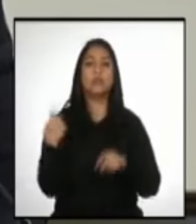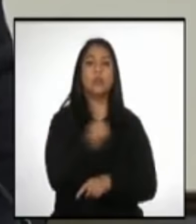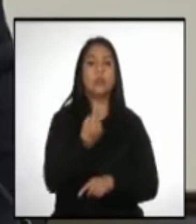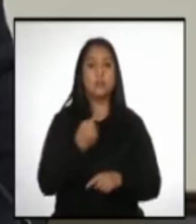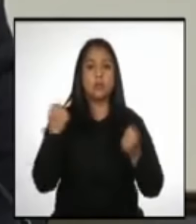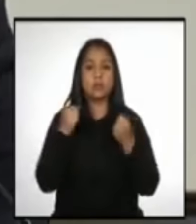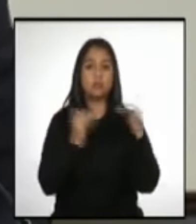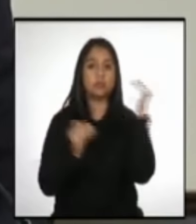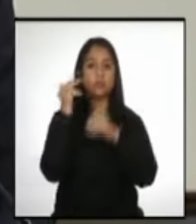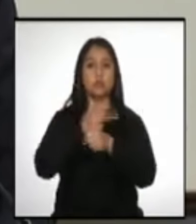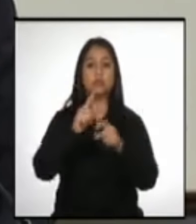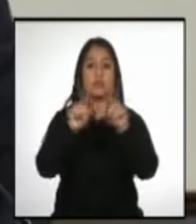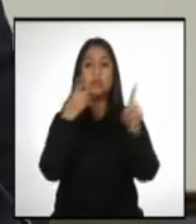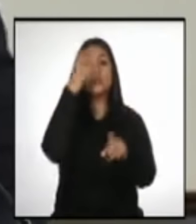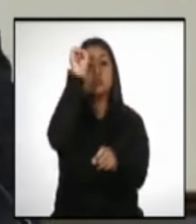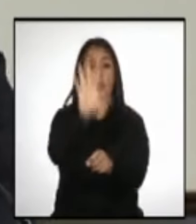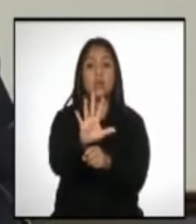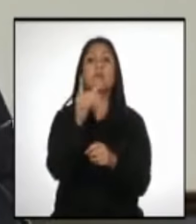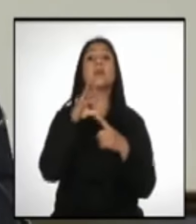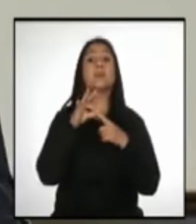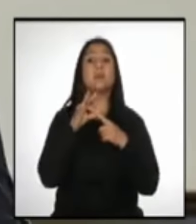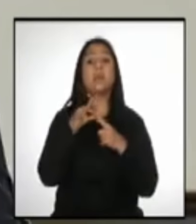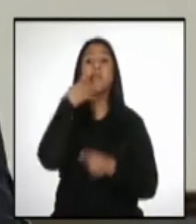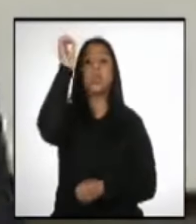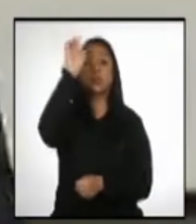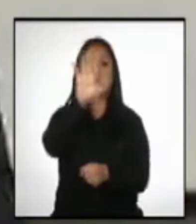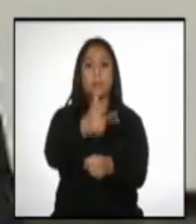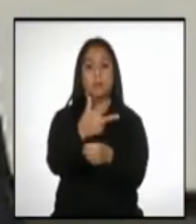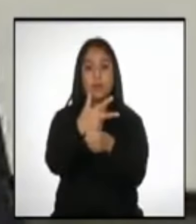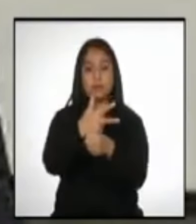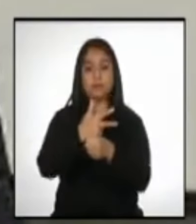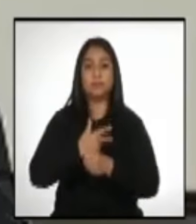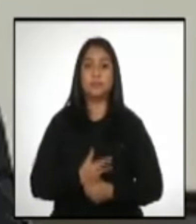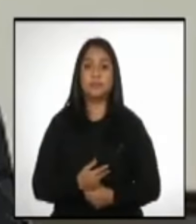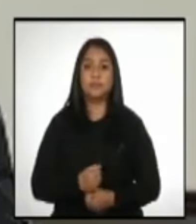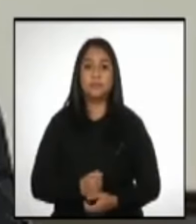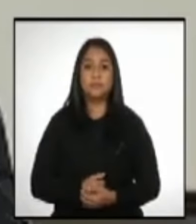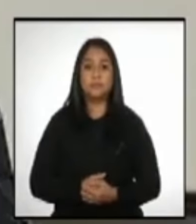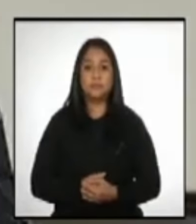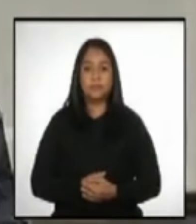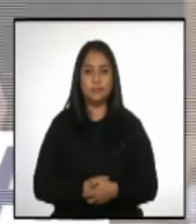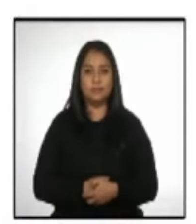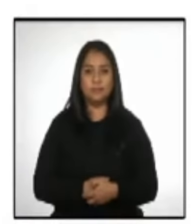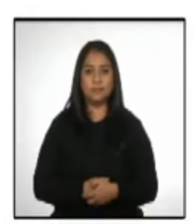Guatemala diferente. Que Dios les bendiga, pero especialmente que Dios bendiga a Guatemala.